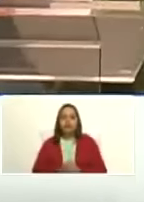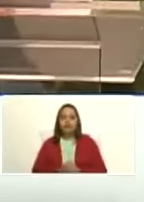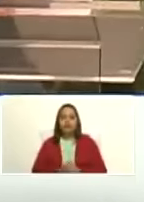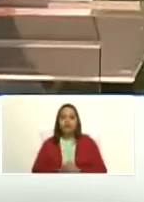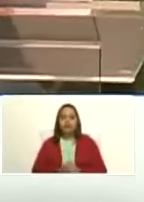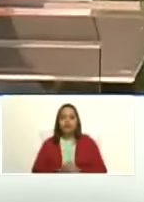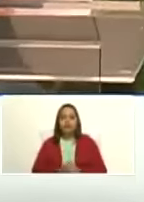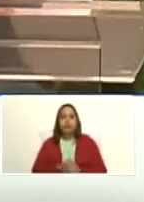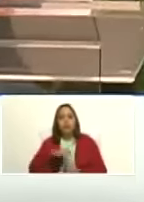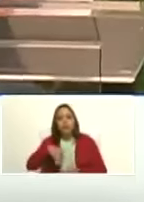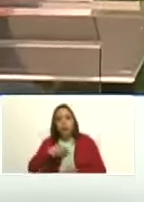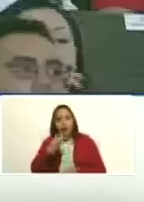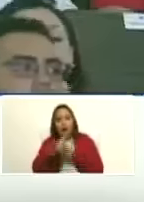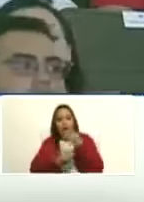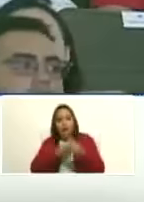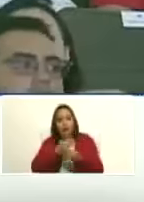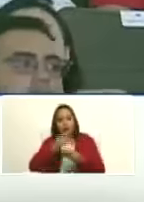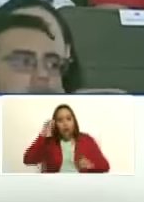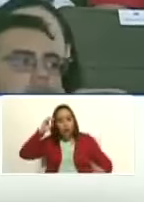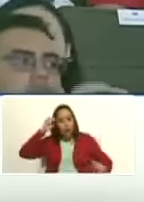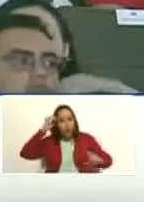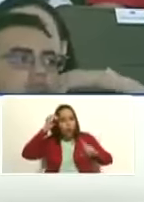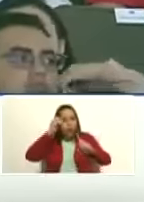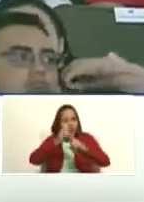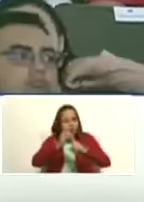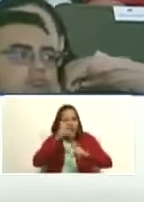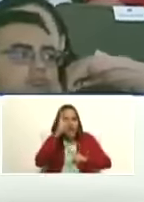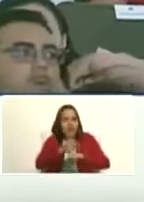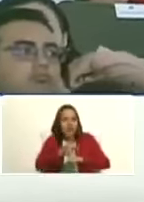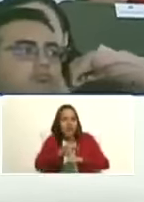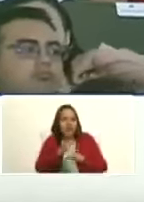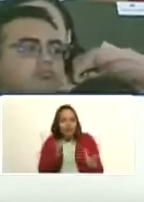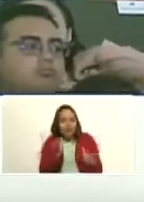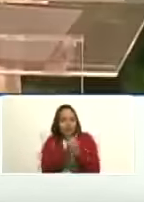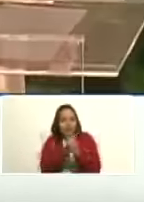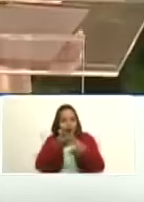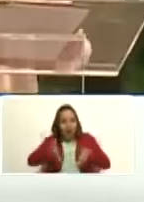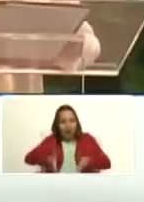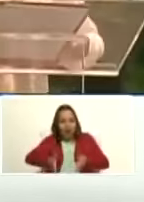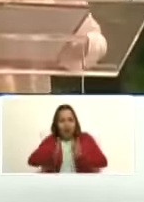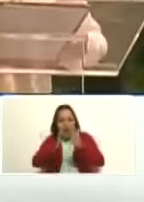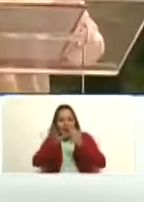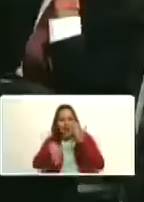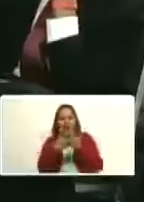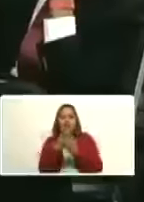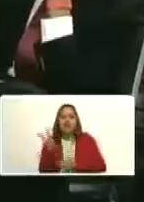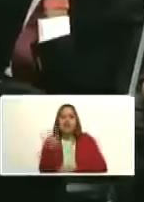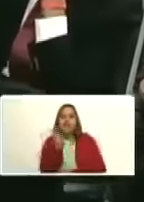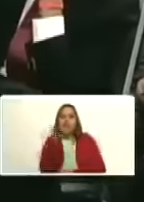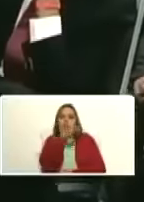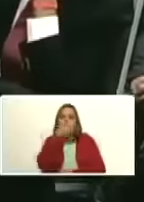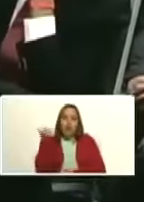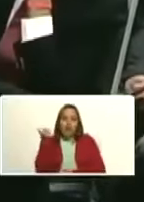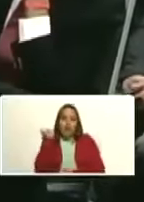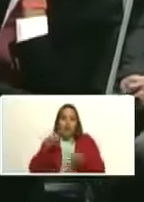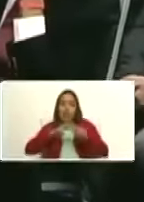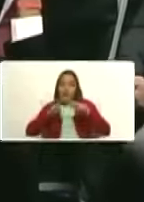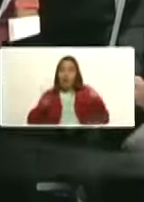para trazar las líneas que nos deben conducir hacia una Venezuela mejor, de paz,